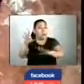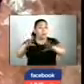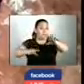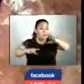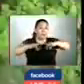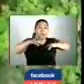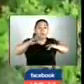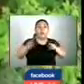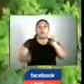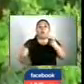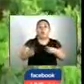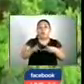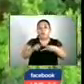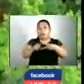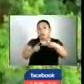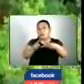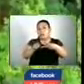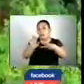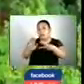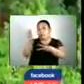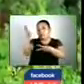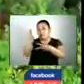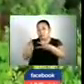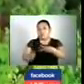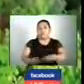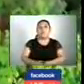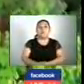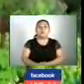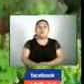entre ellas las dos de origen brasileño.